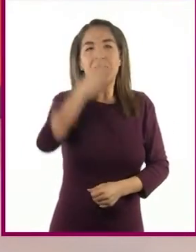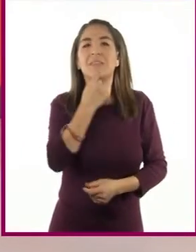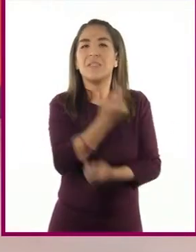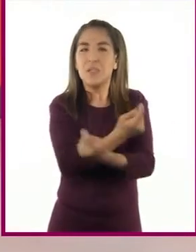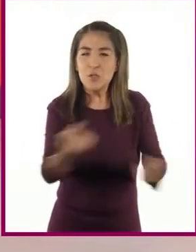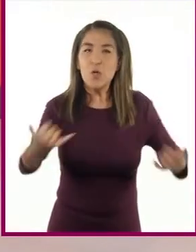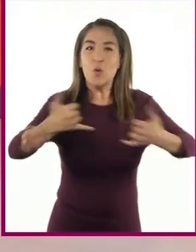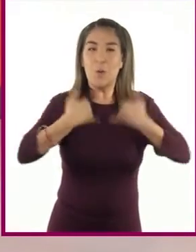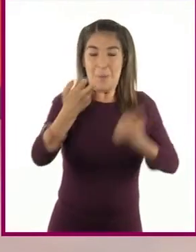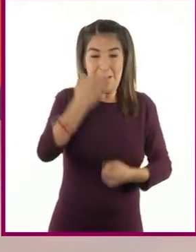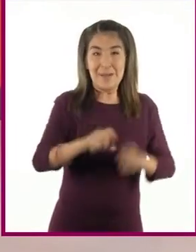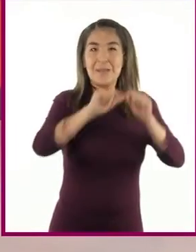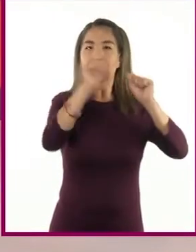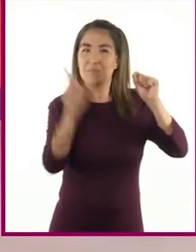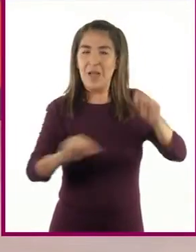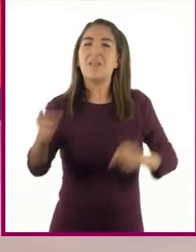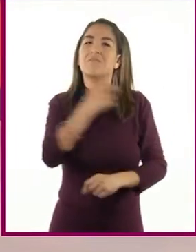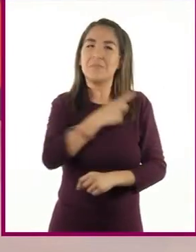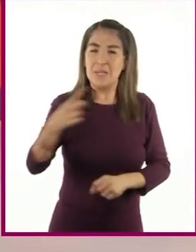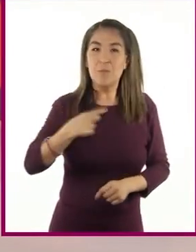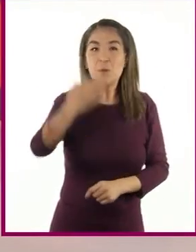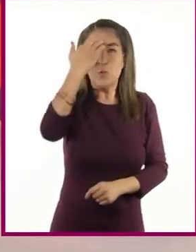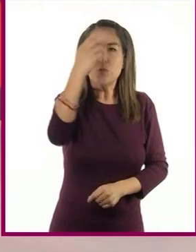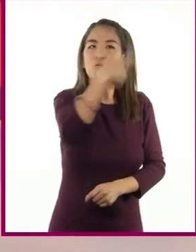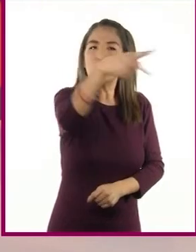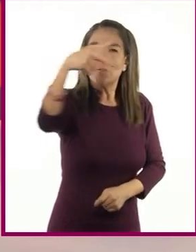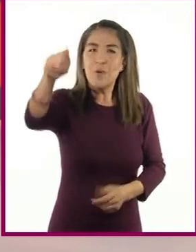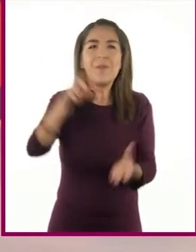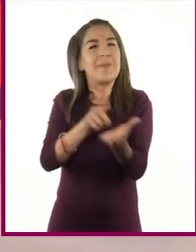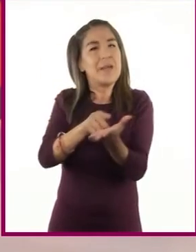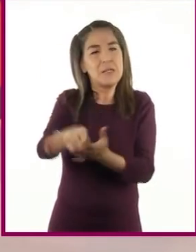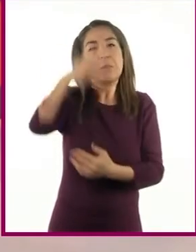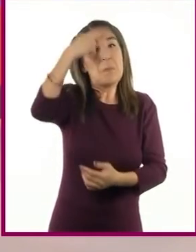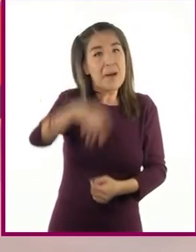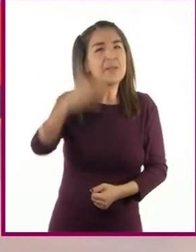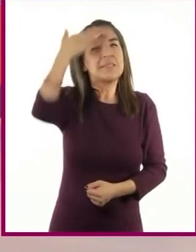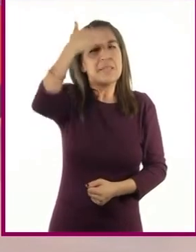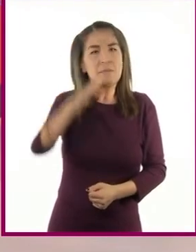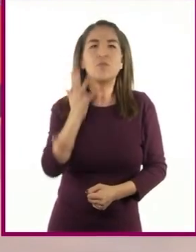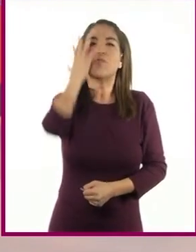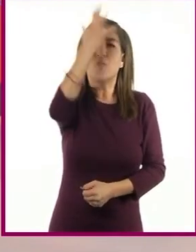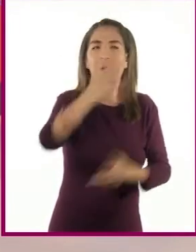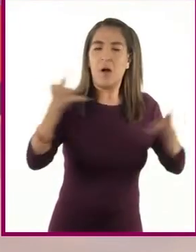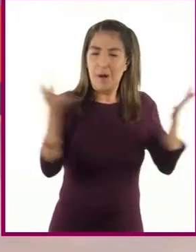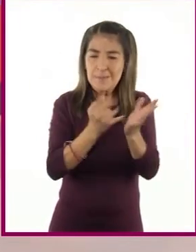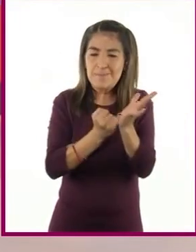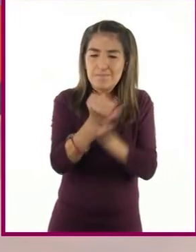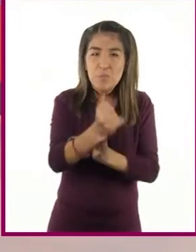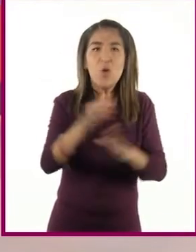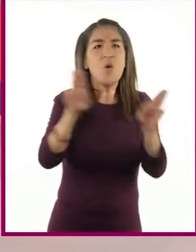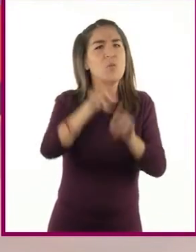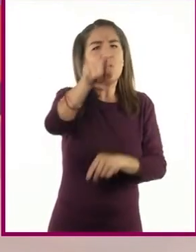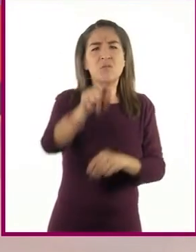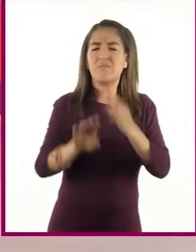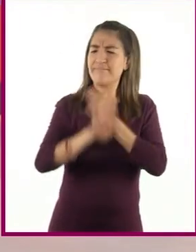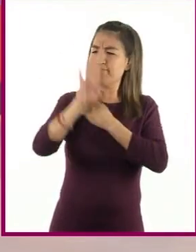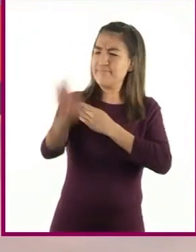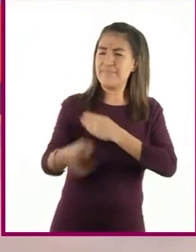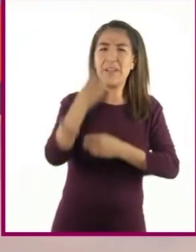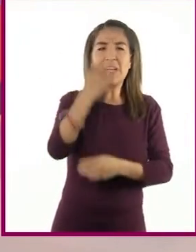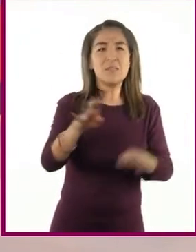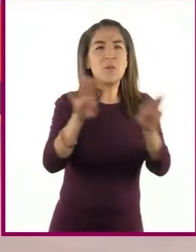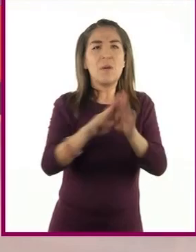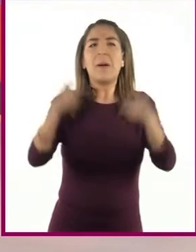jóvenes de este país, que debemos de conocer nuestros derechos para saber ejercerlos y no permitir que absolutamente